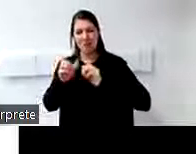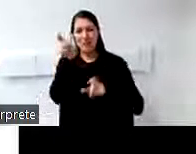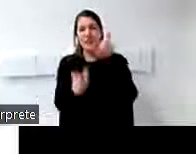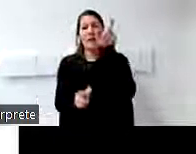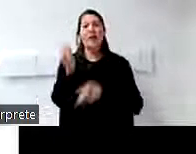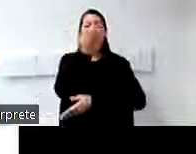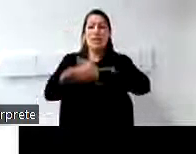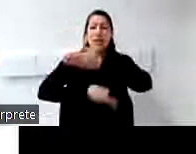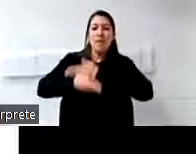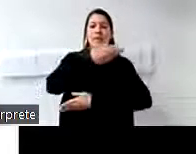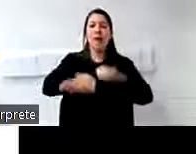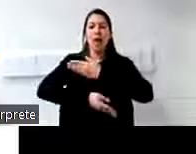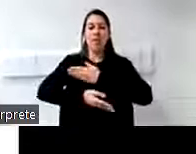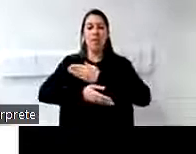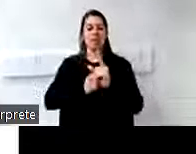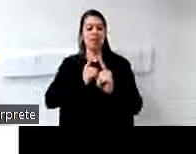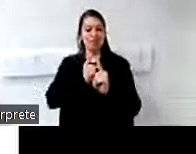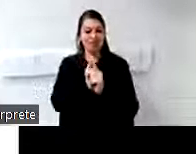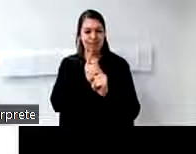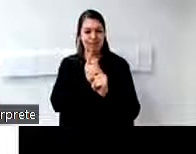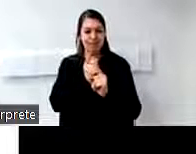las personas con discapacidad